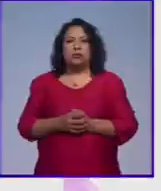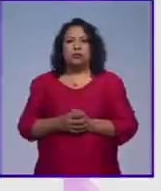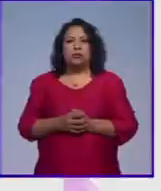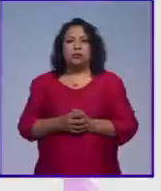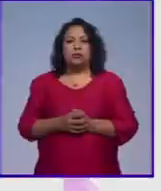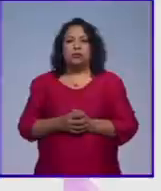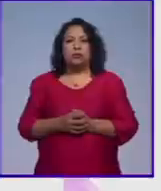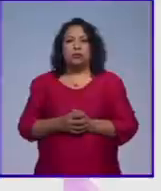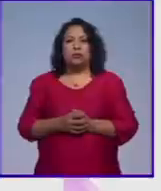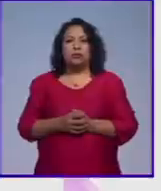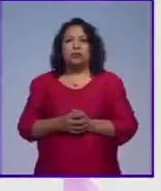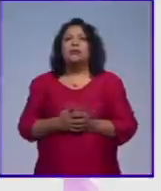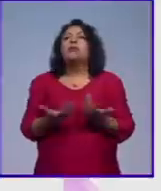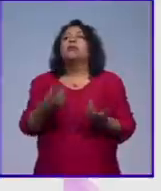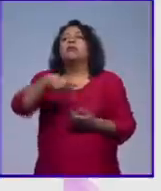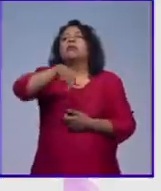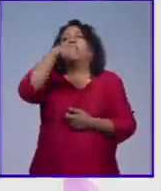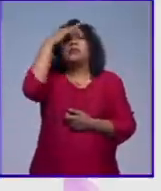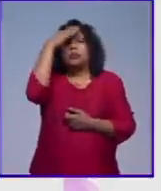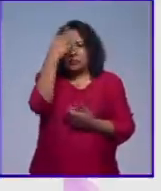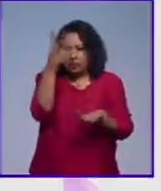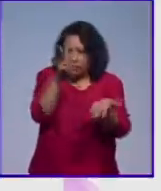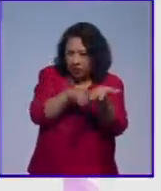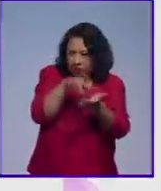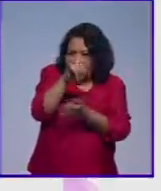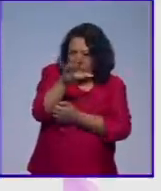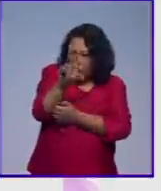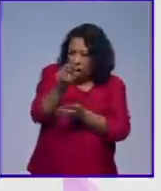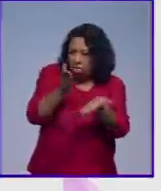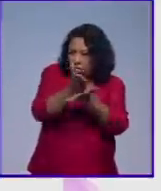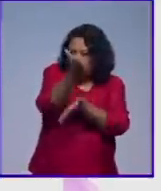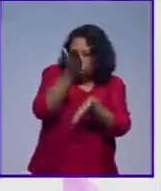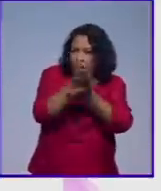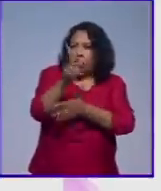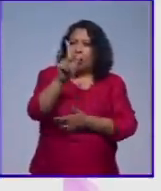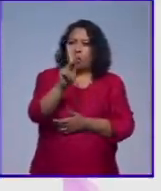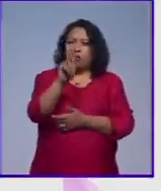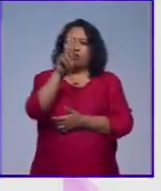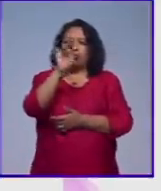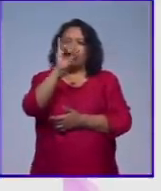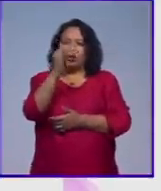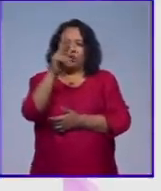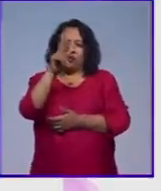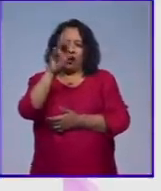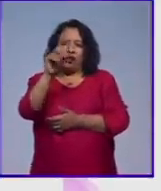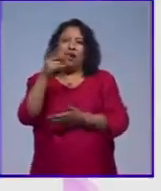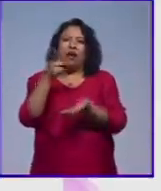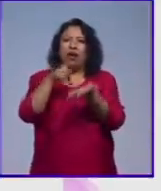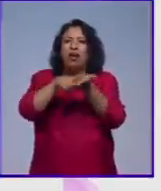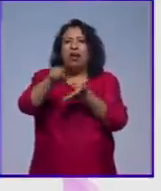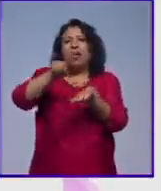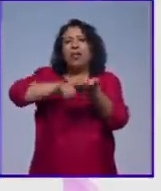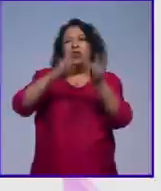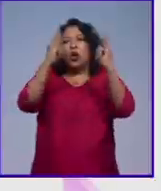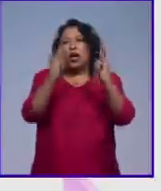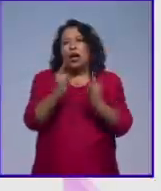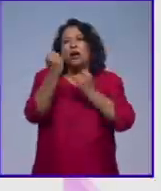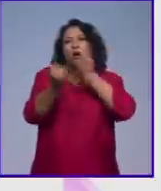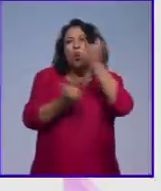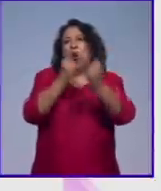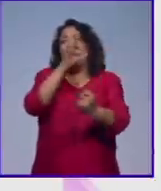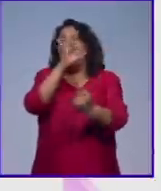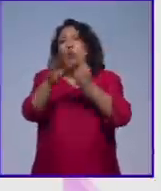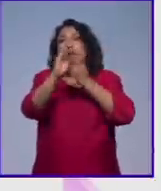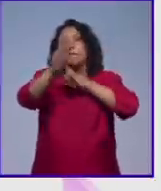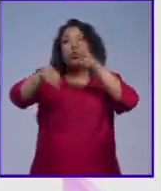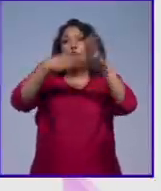Se la sabe todavía. ¿Ustedes qué piensan? ¿Se vale hacer eso que hicieron las Pussy Riot en una cancha donde se juega una